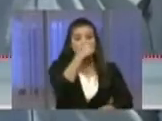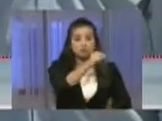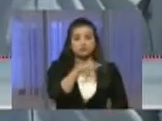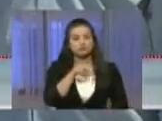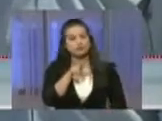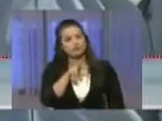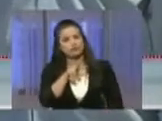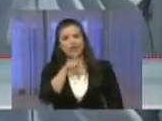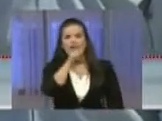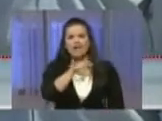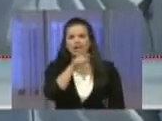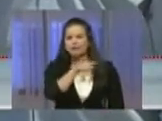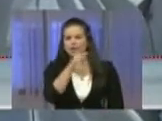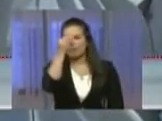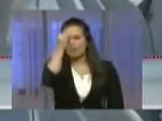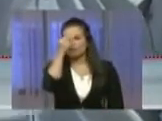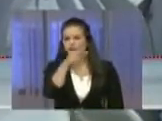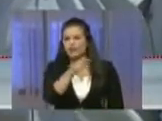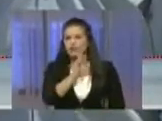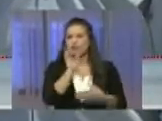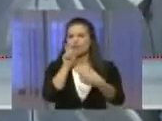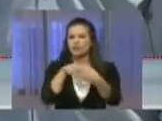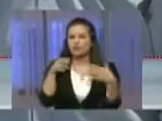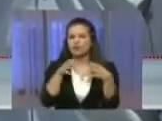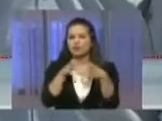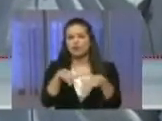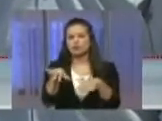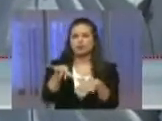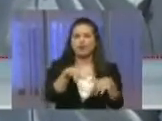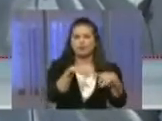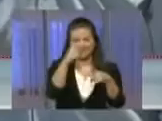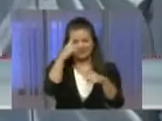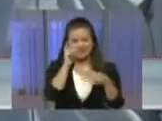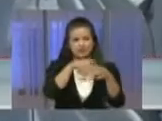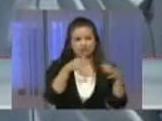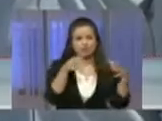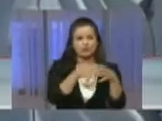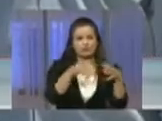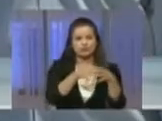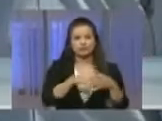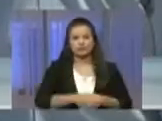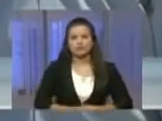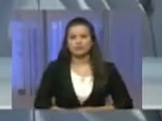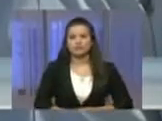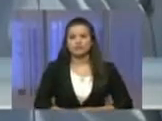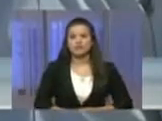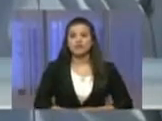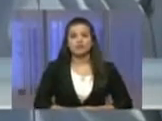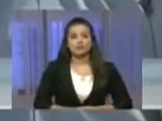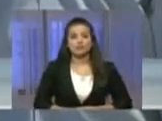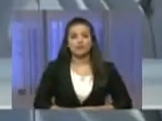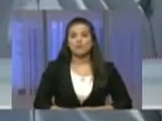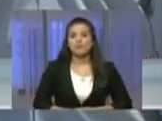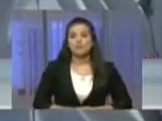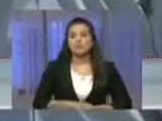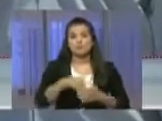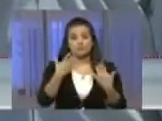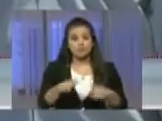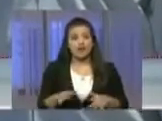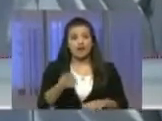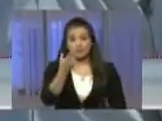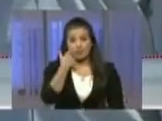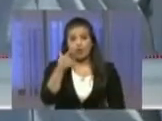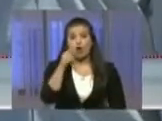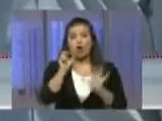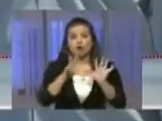calificarla como integrante de la banda de los zombis llenos de mucha maldad cerraron un 8